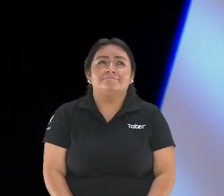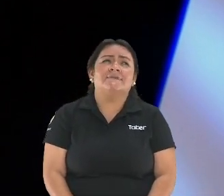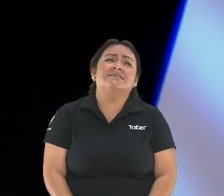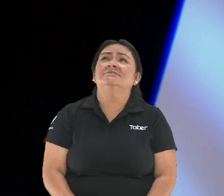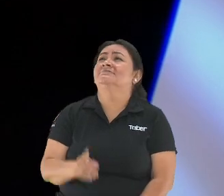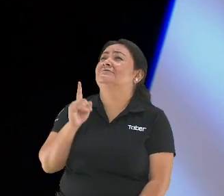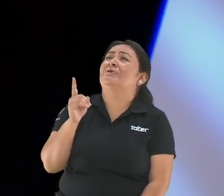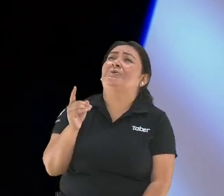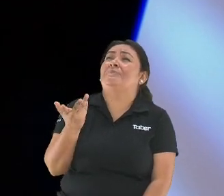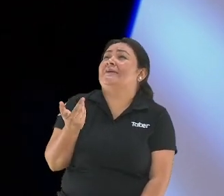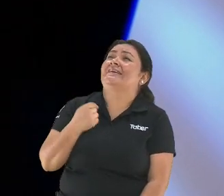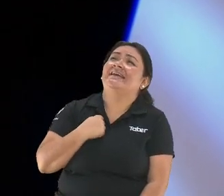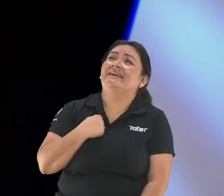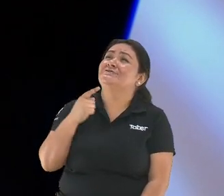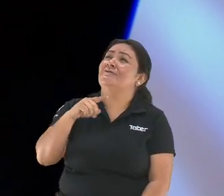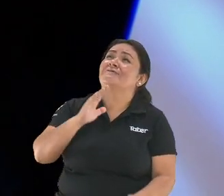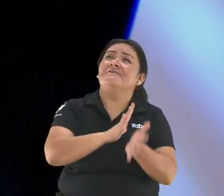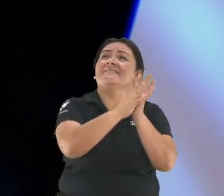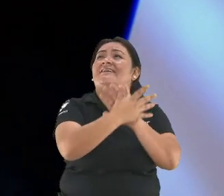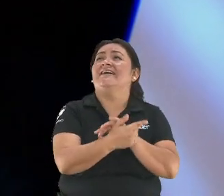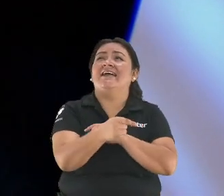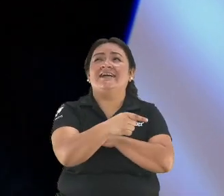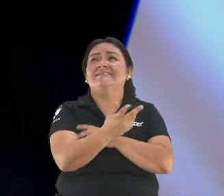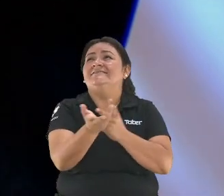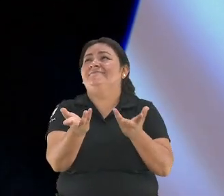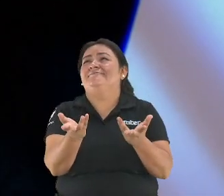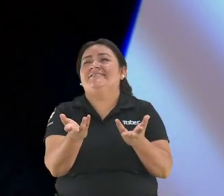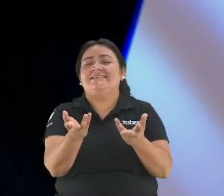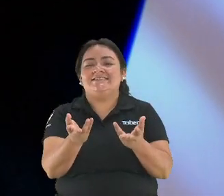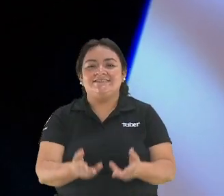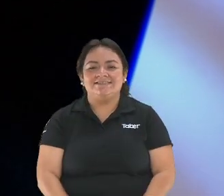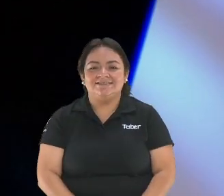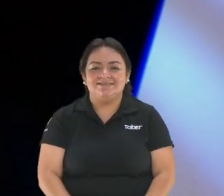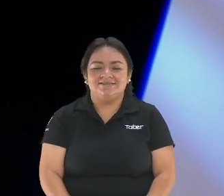a el señor para que me subí a él para cada señor mira